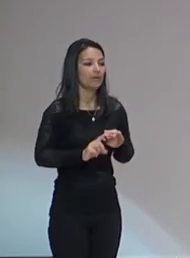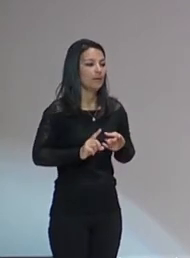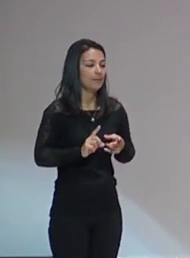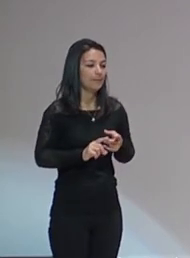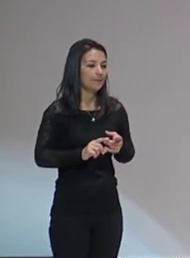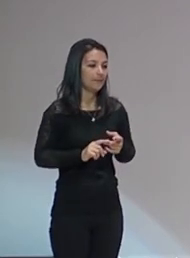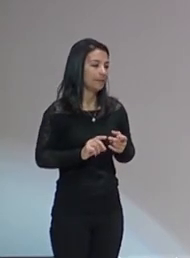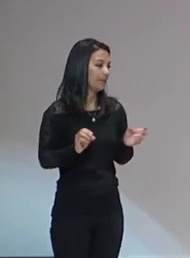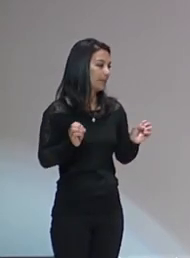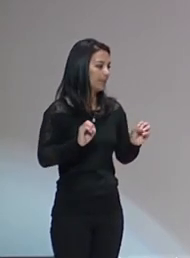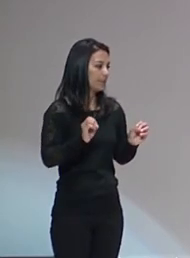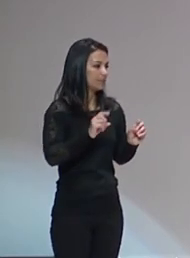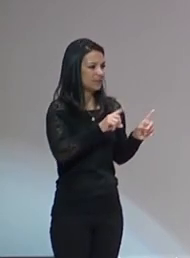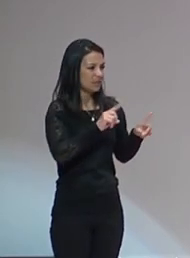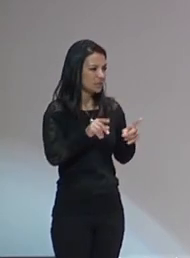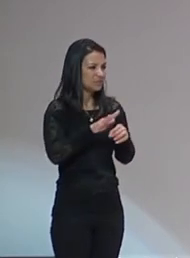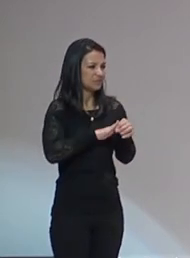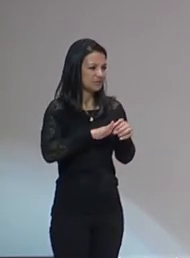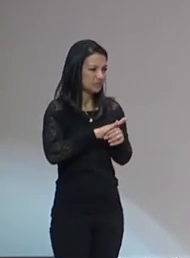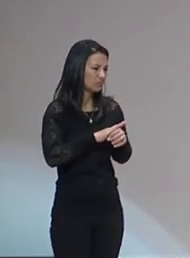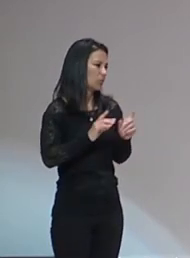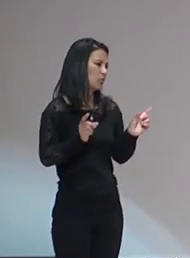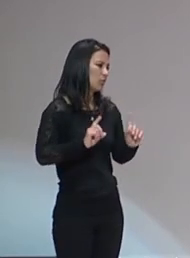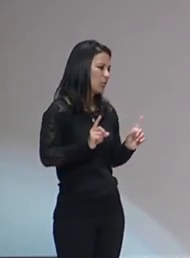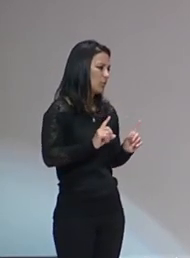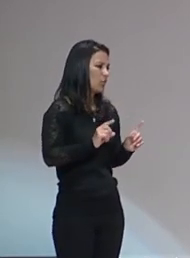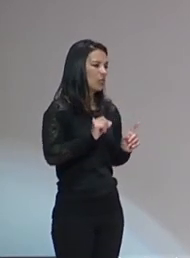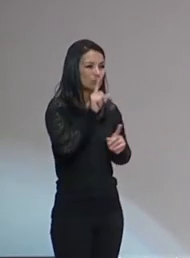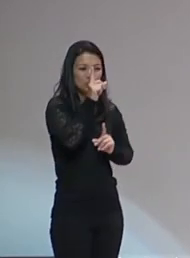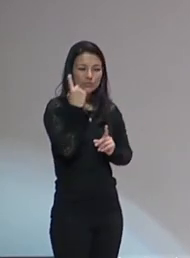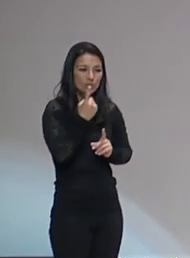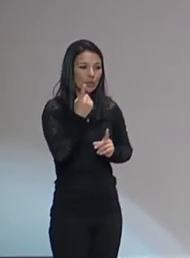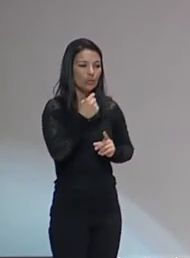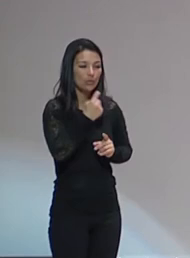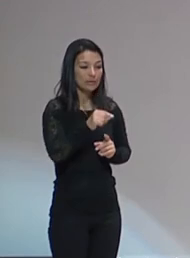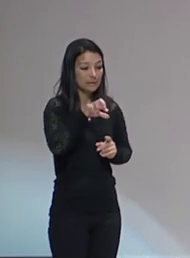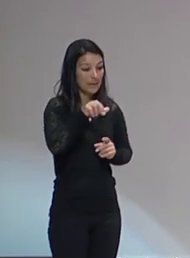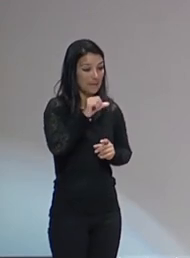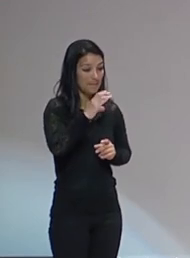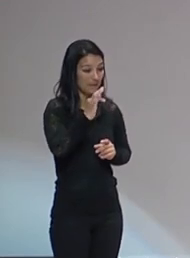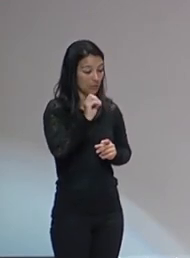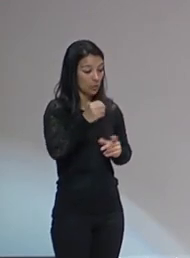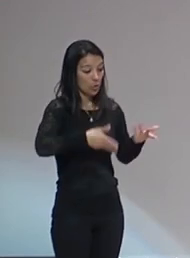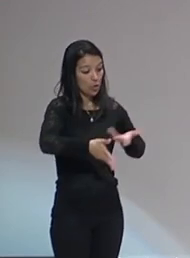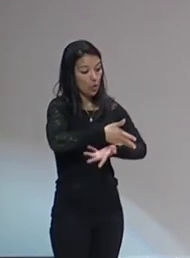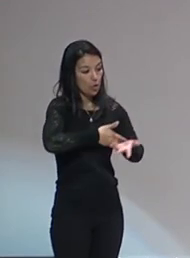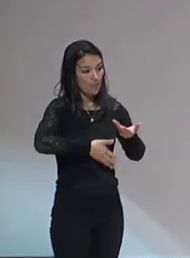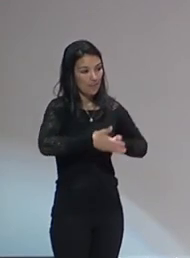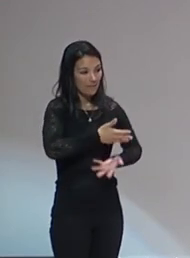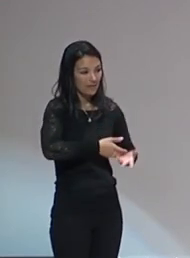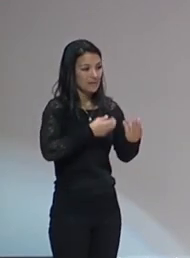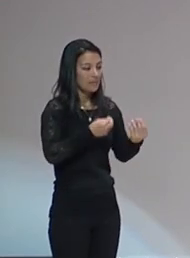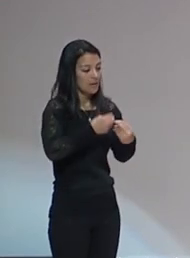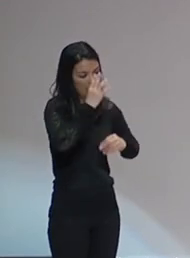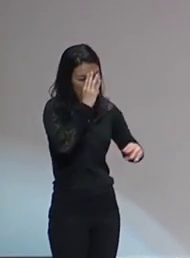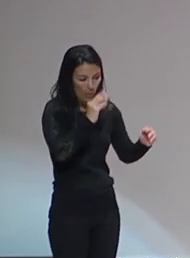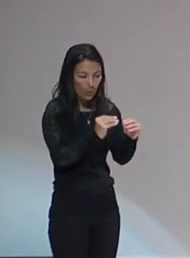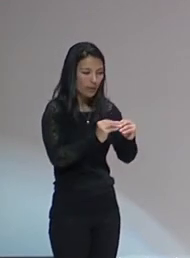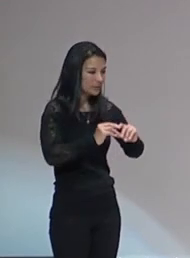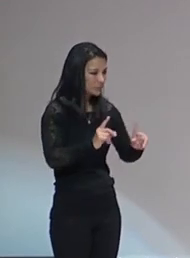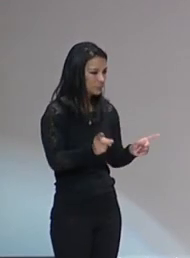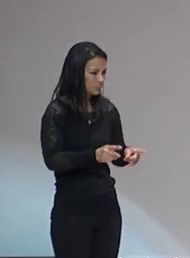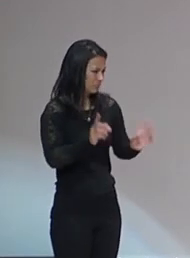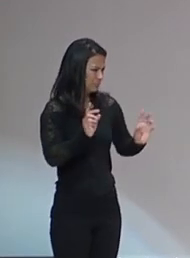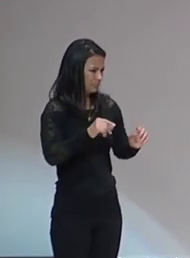tres faltas, expulsión. Es un pacto de convivencia que estaría constituido por acuerdos mínimos. Y